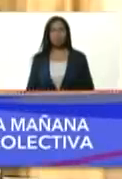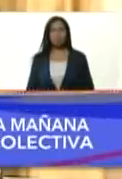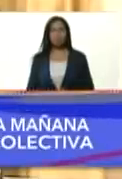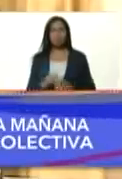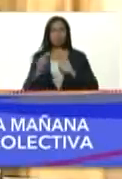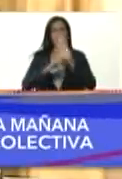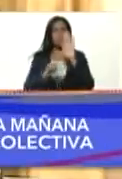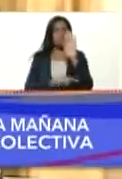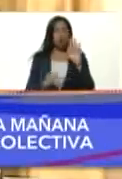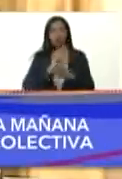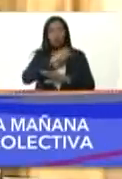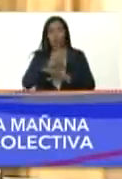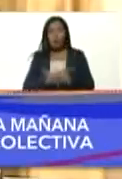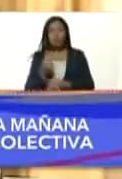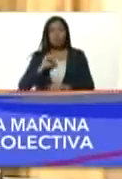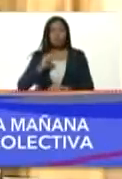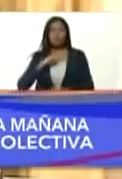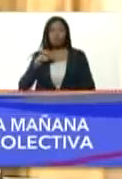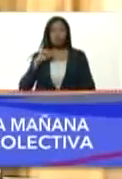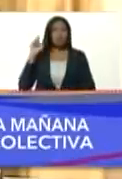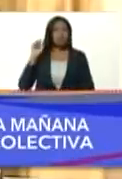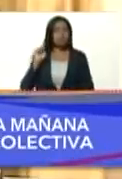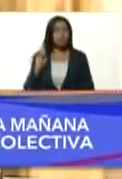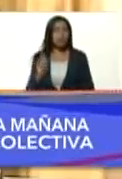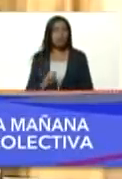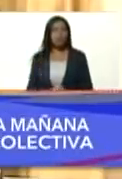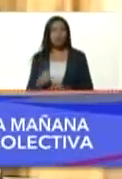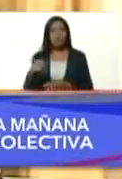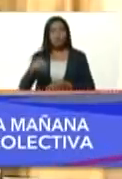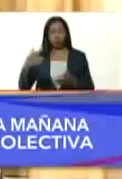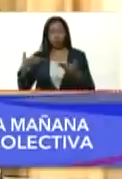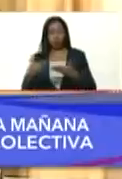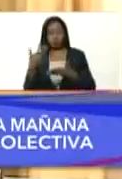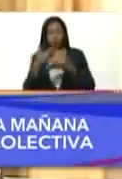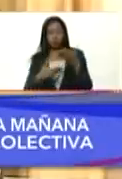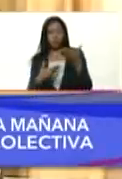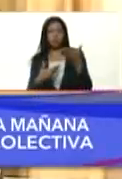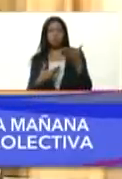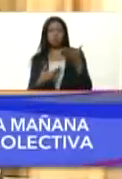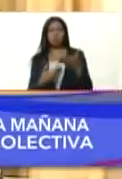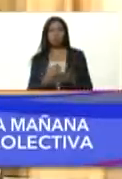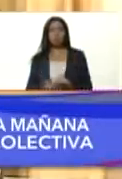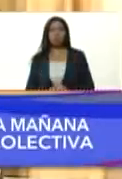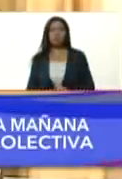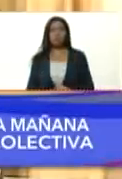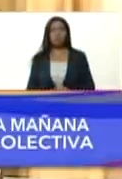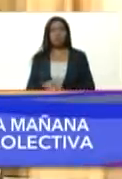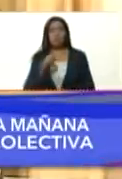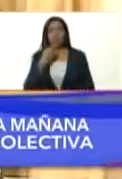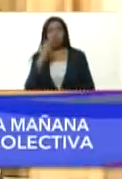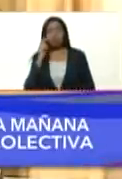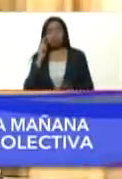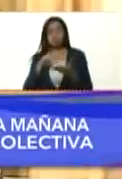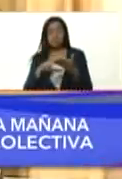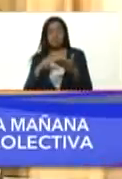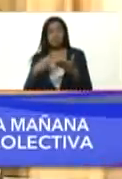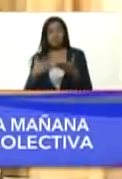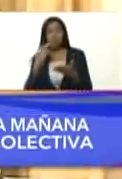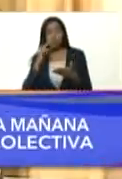Medida drástica necesaria. Hoy recibí, bueno, y pude observar